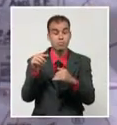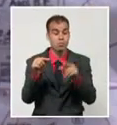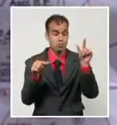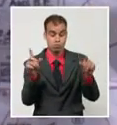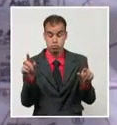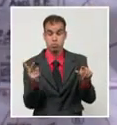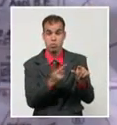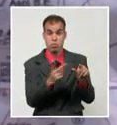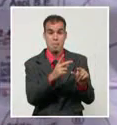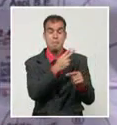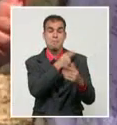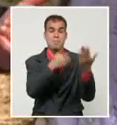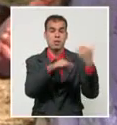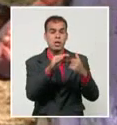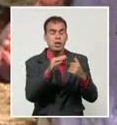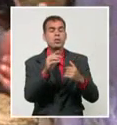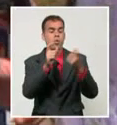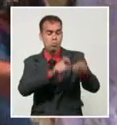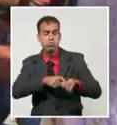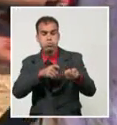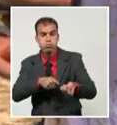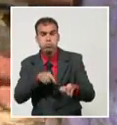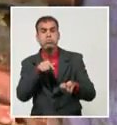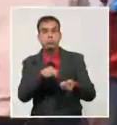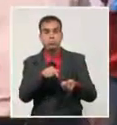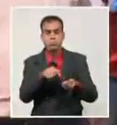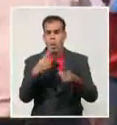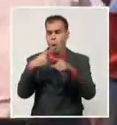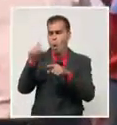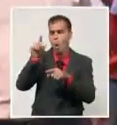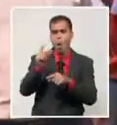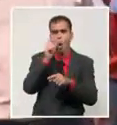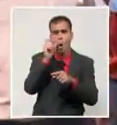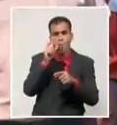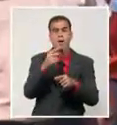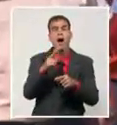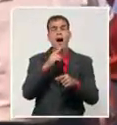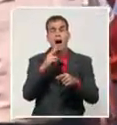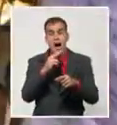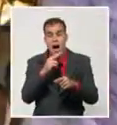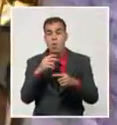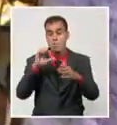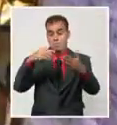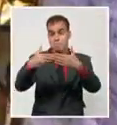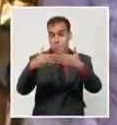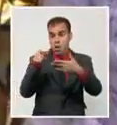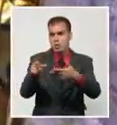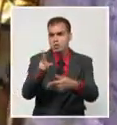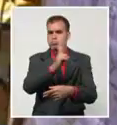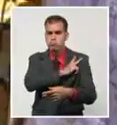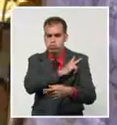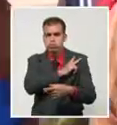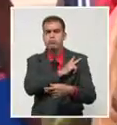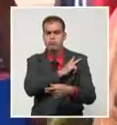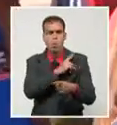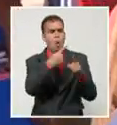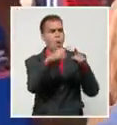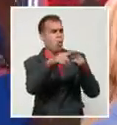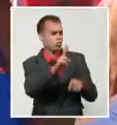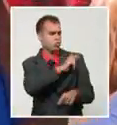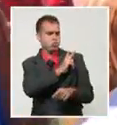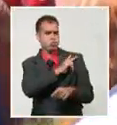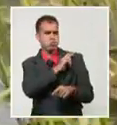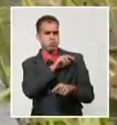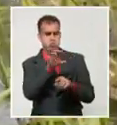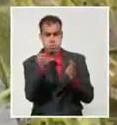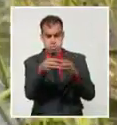Royero, el titular del Instituto Nacional de Recursos Hidráulicos Antonio Rodríguez Rodríguez y las máximas autoridades de